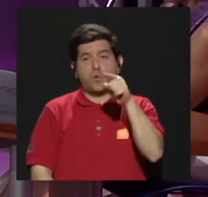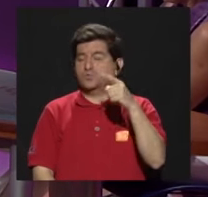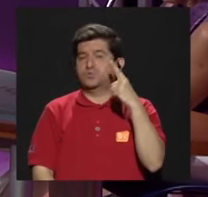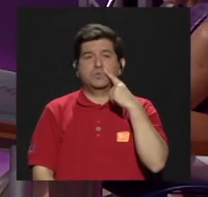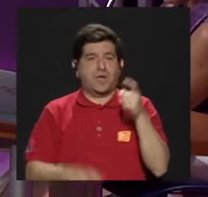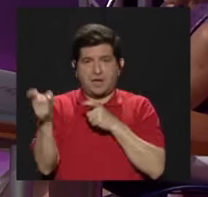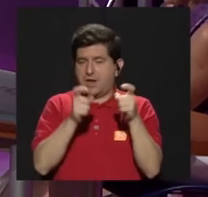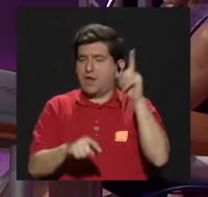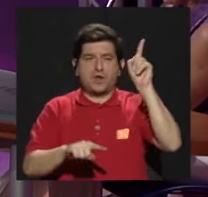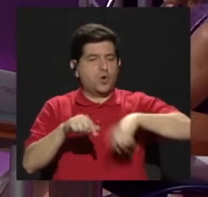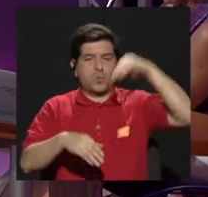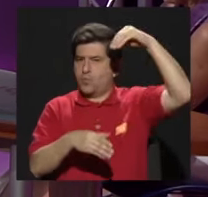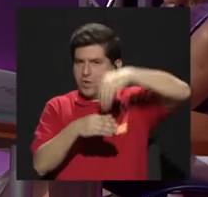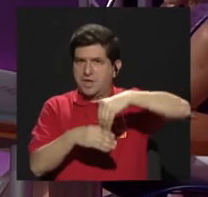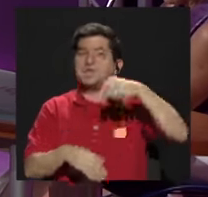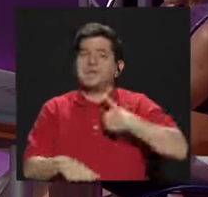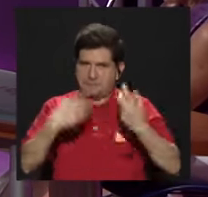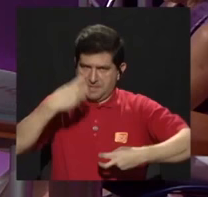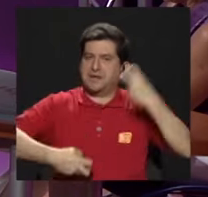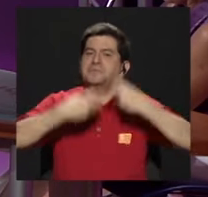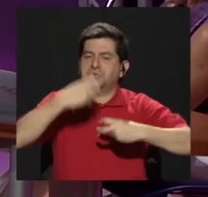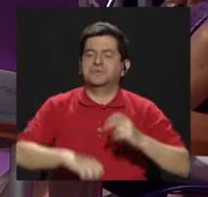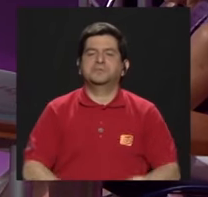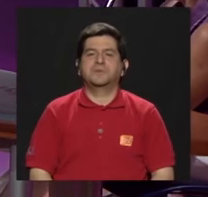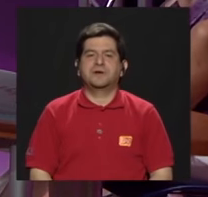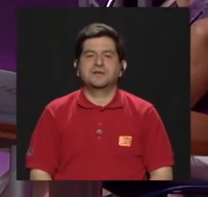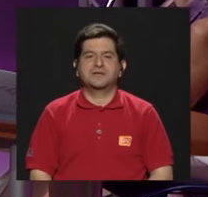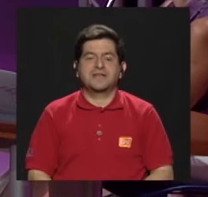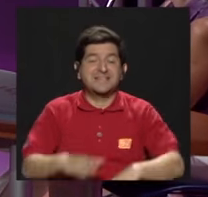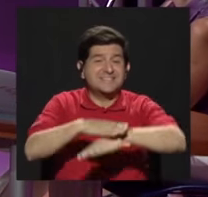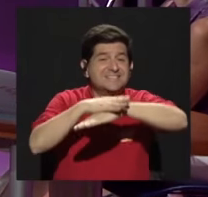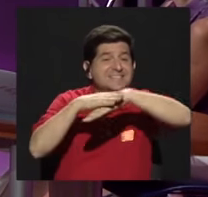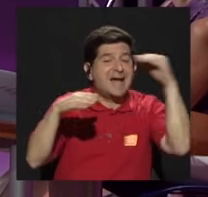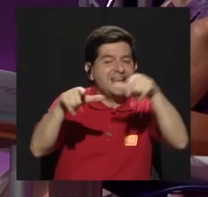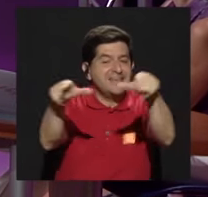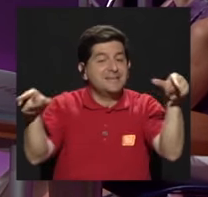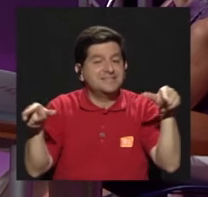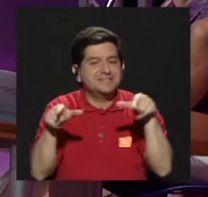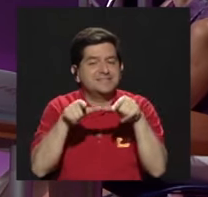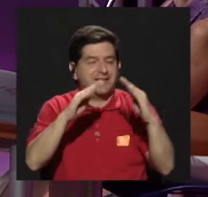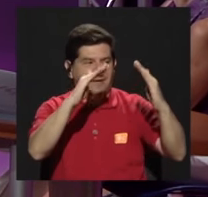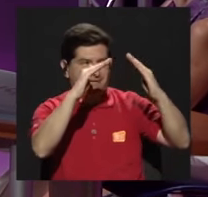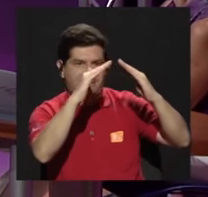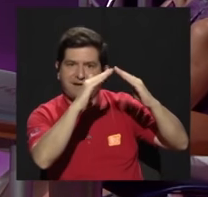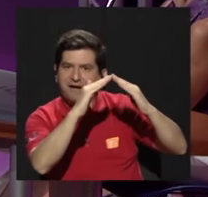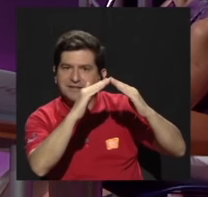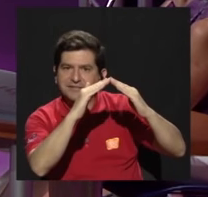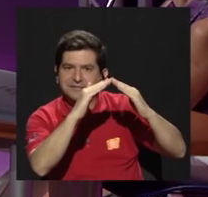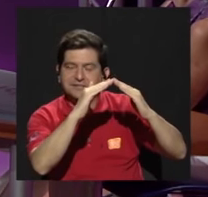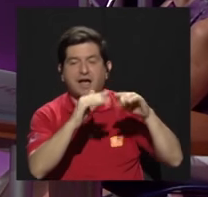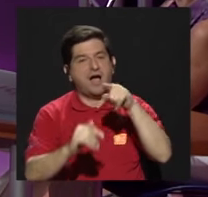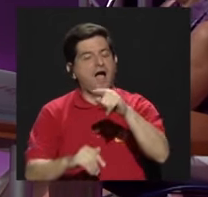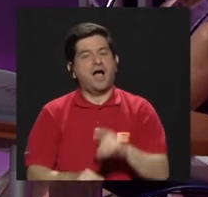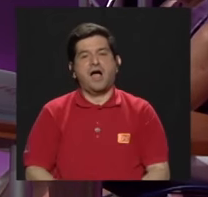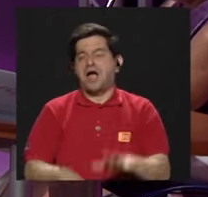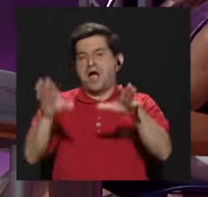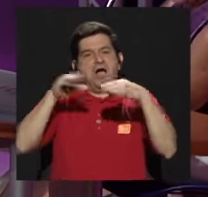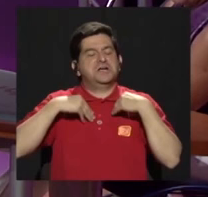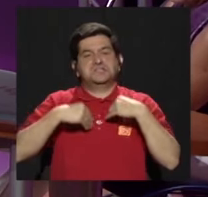problemas. Están en problemas. Dice, si se salen de ese lugar, si se salen de la casa, se atienen a las